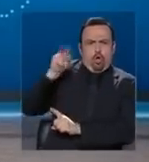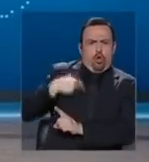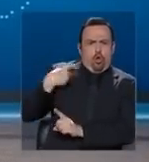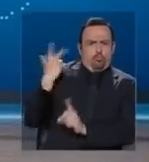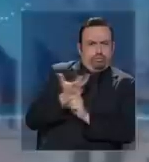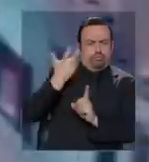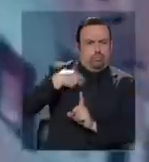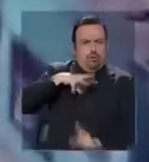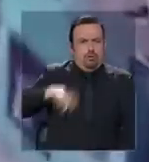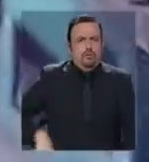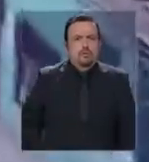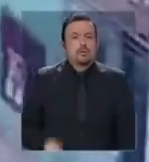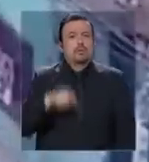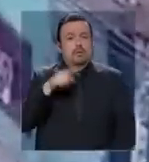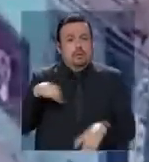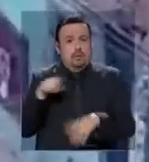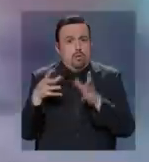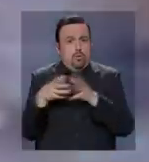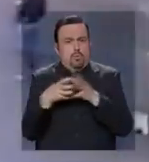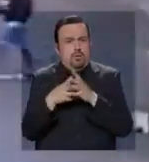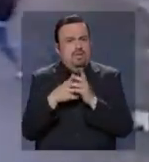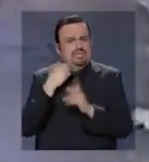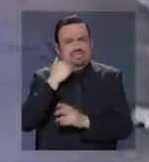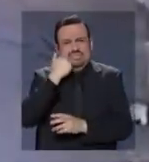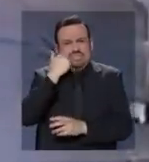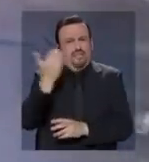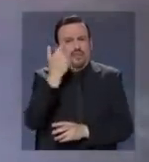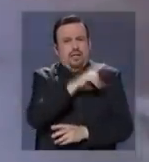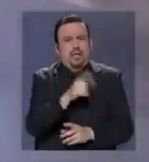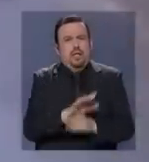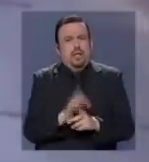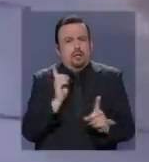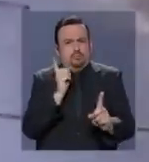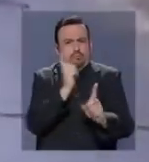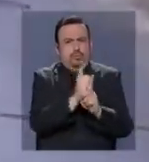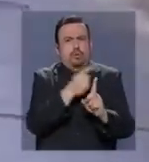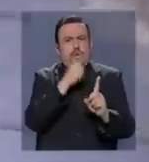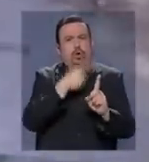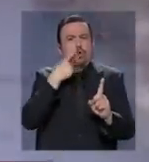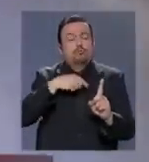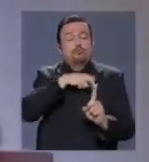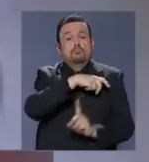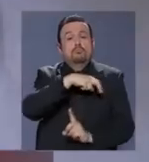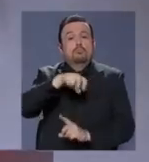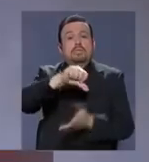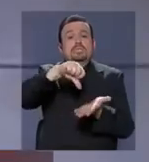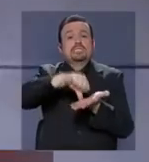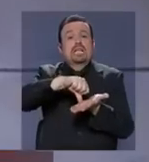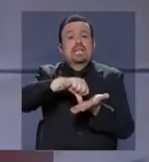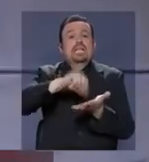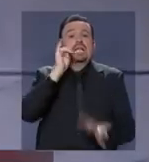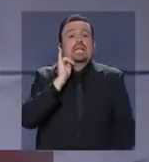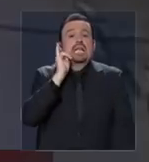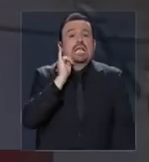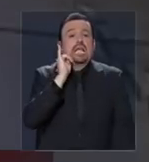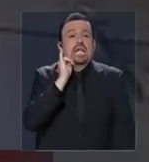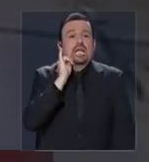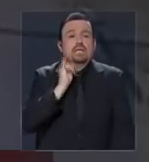atraco. Estos sujetos descaradamente asaltan y arrojan al suelo a un transeúnte en pleno centro de